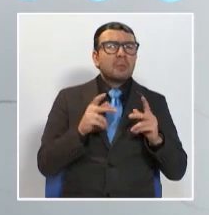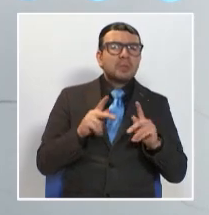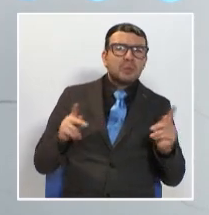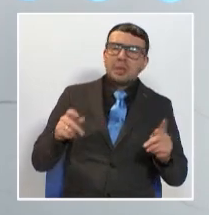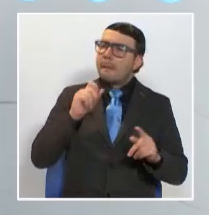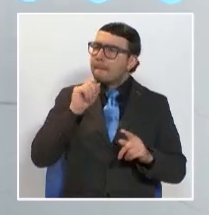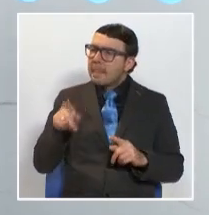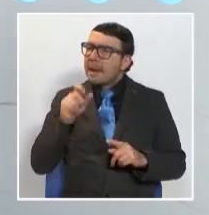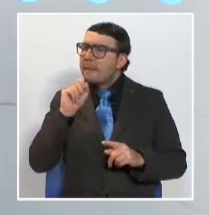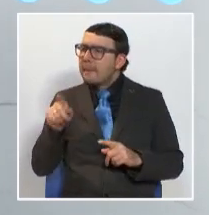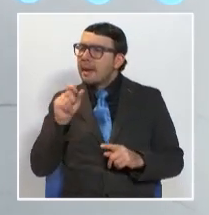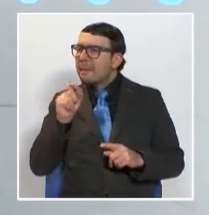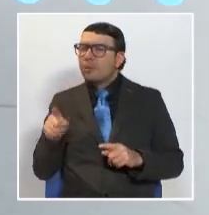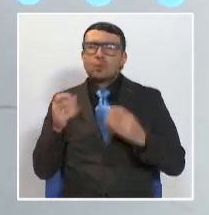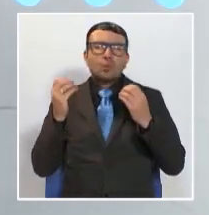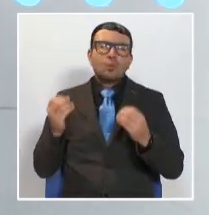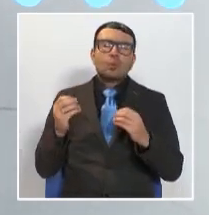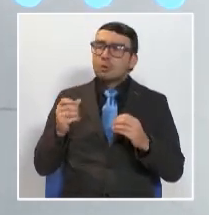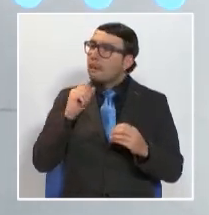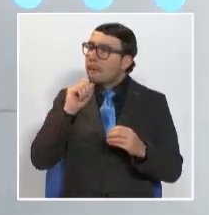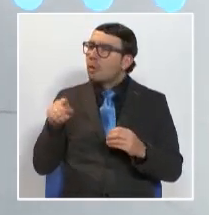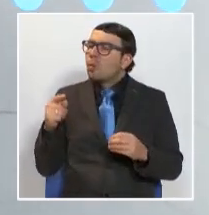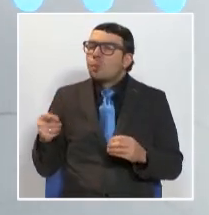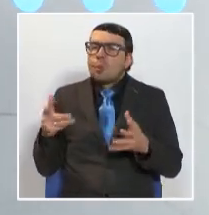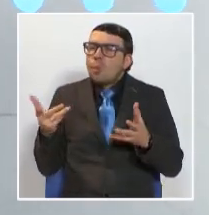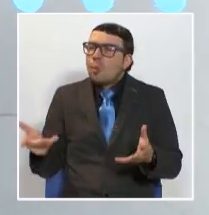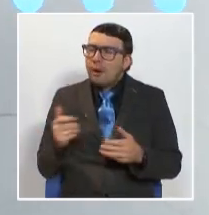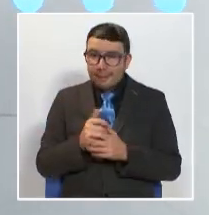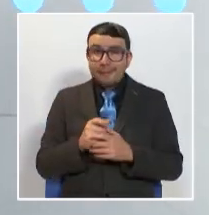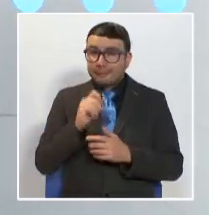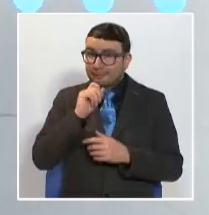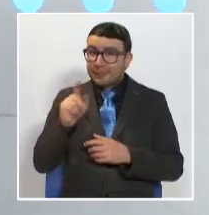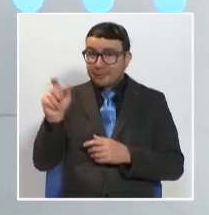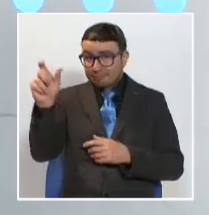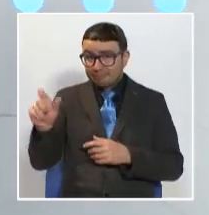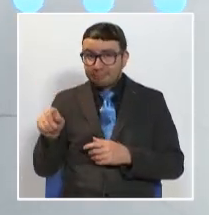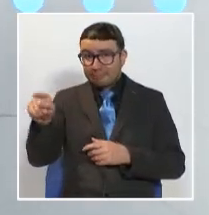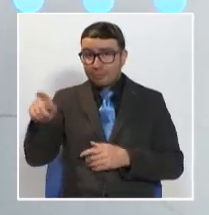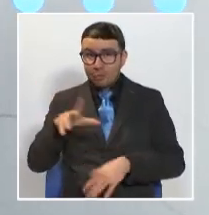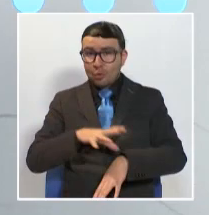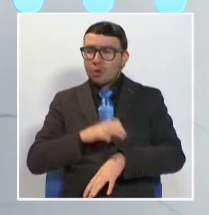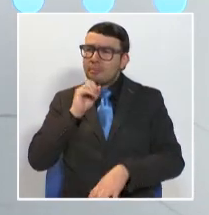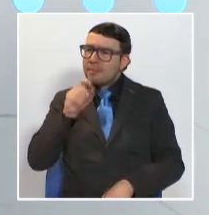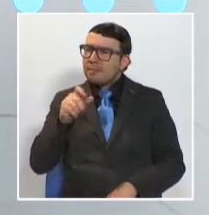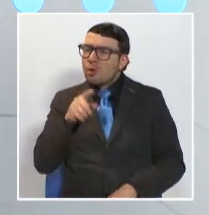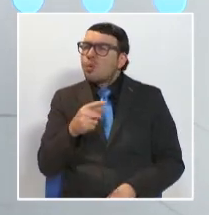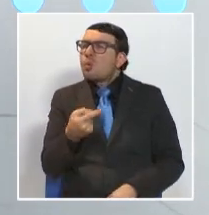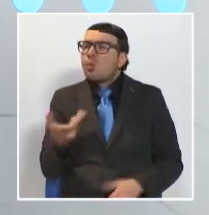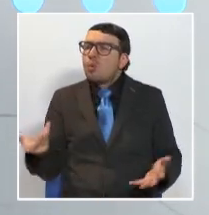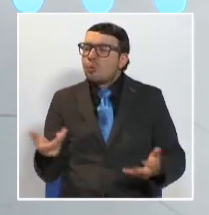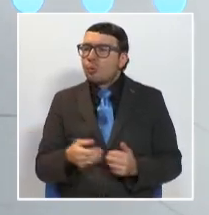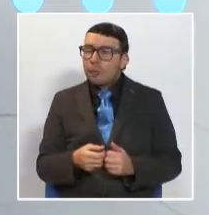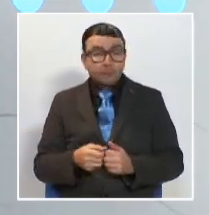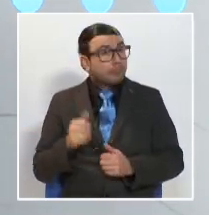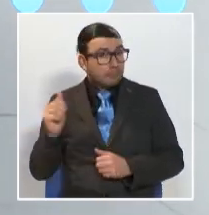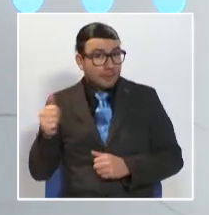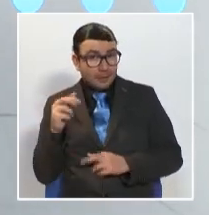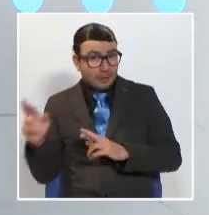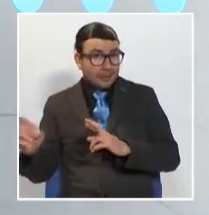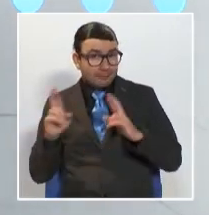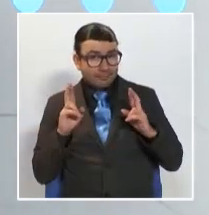frecuente de consulta a nivel pues de consulta externa pues dermatológica, y ella nos decía que